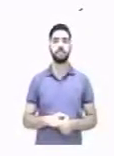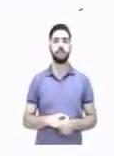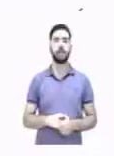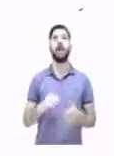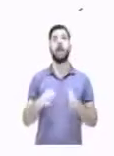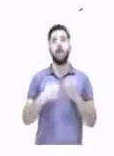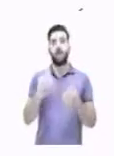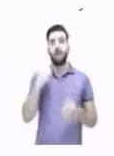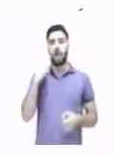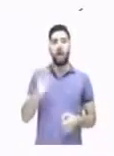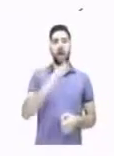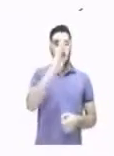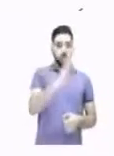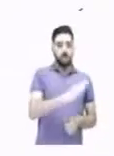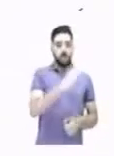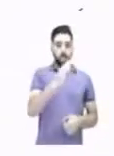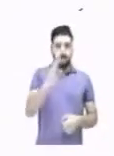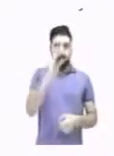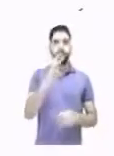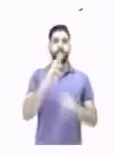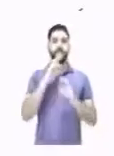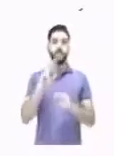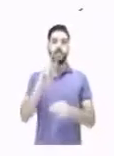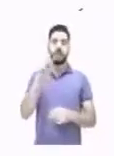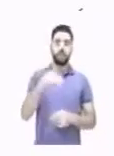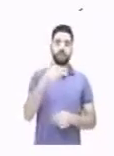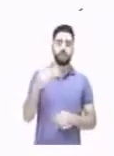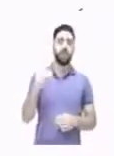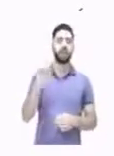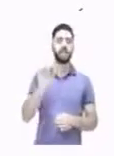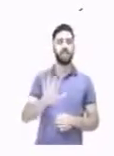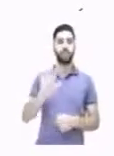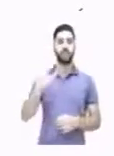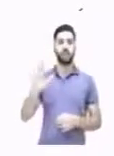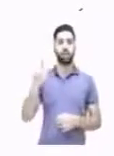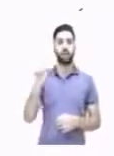Entonces beta es igual a